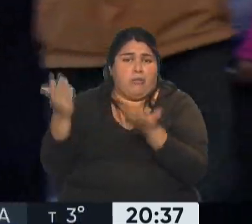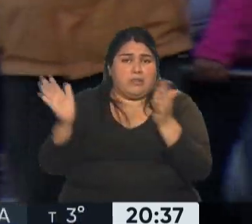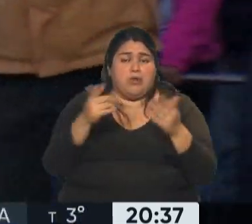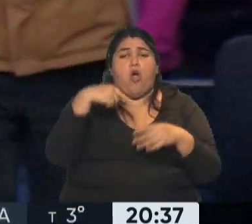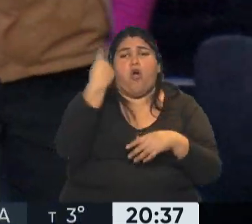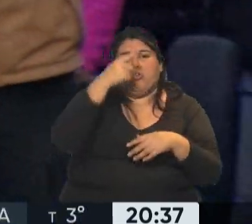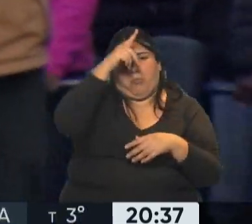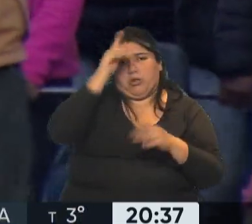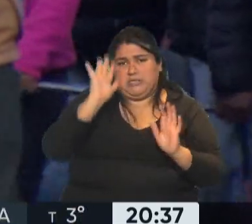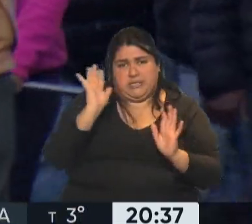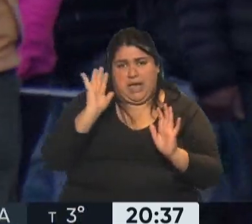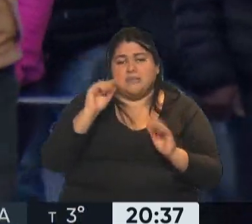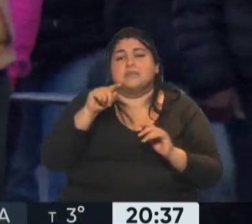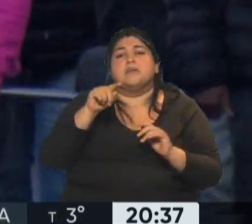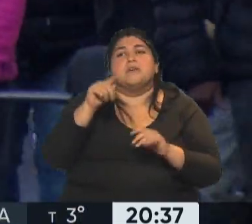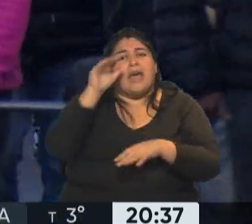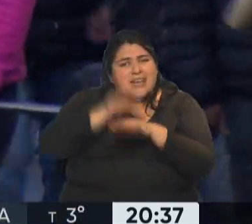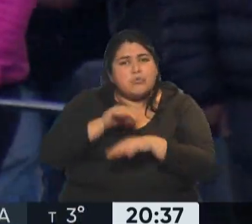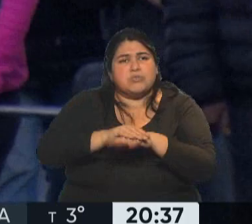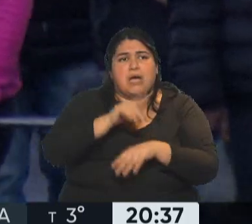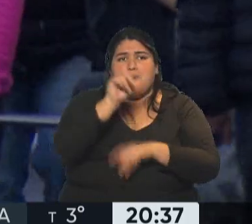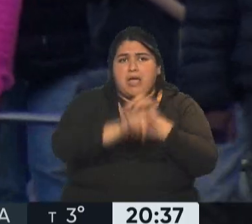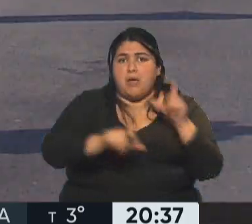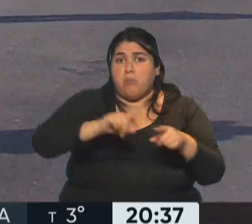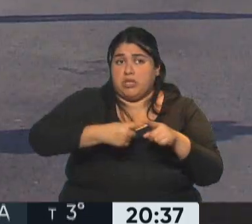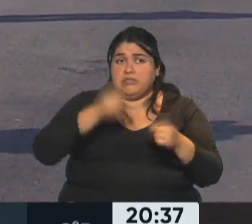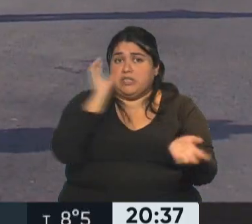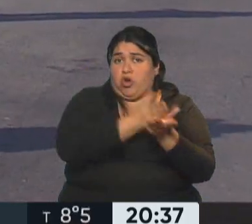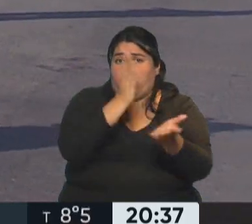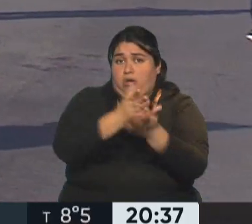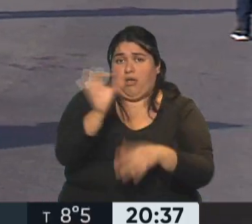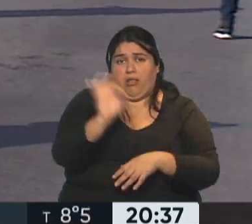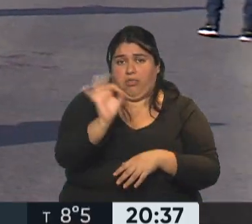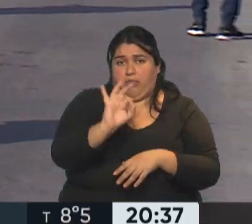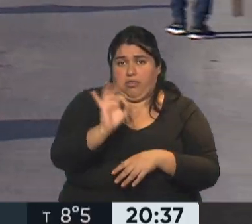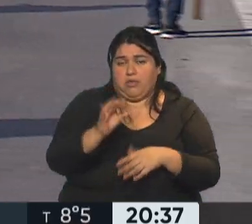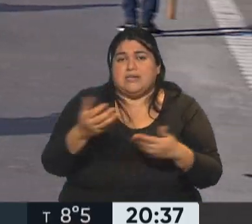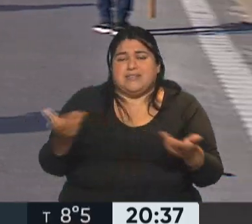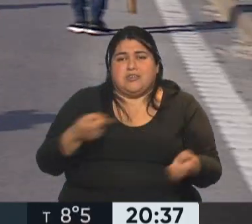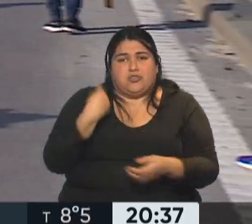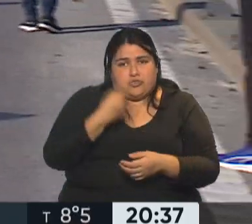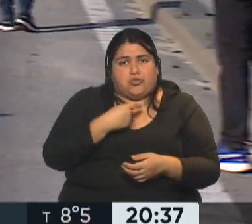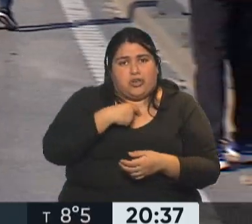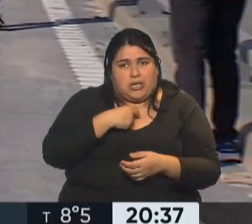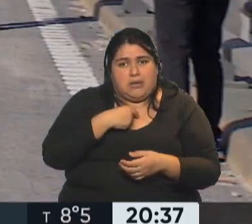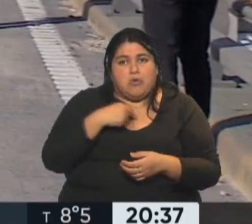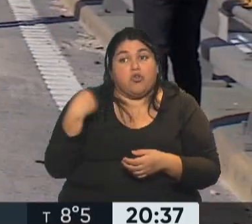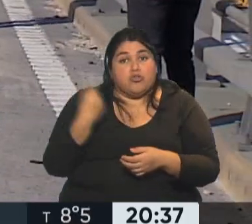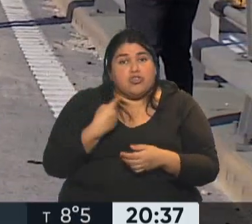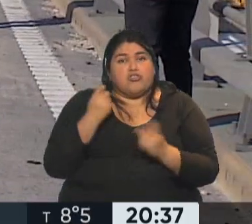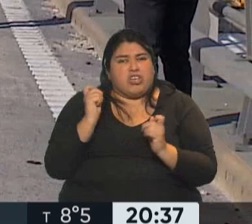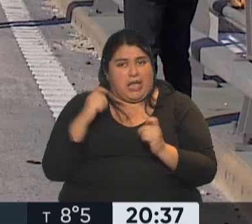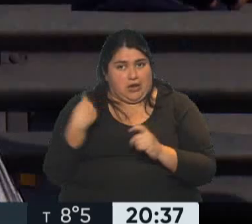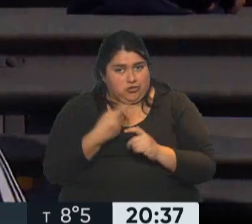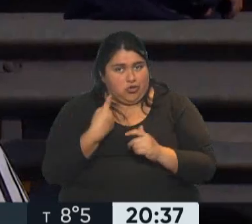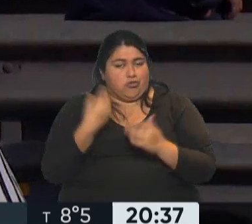menor. Pero ningún responsable político ha sido juzgado todavía. Y nosotros lo que estamos pidiendo, cuando digo nosotros hablo de,